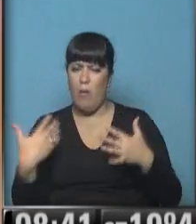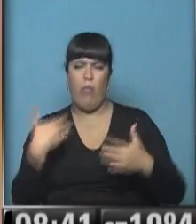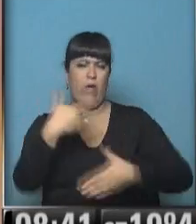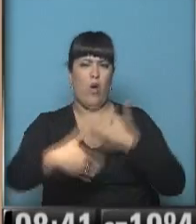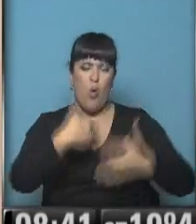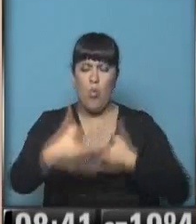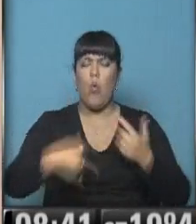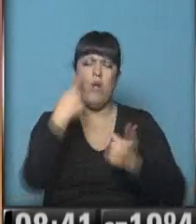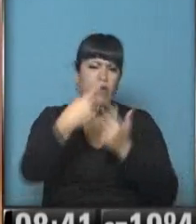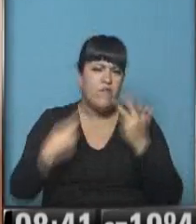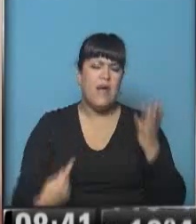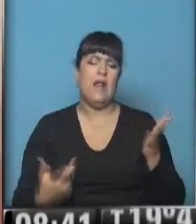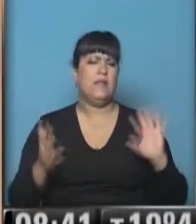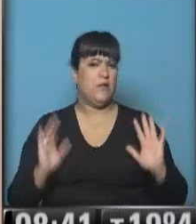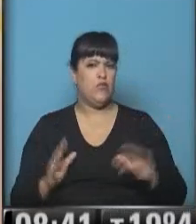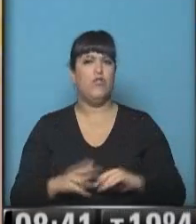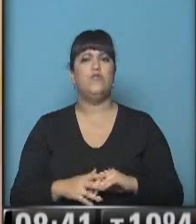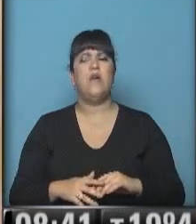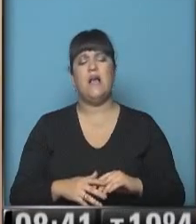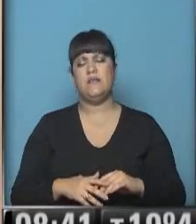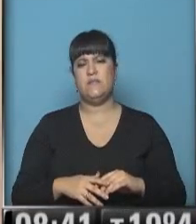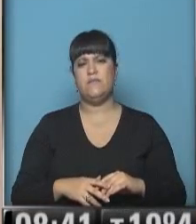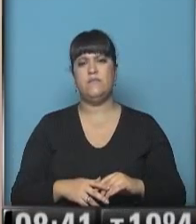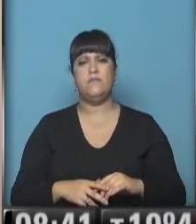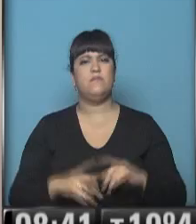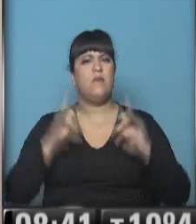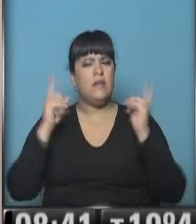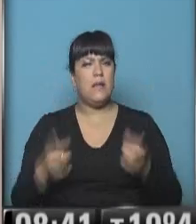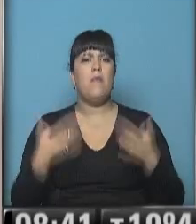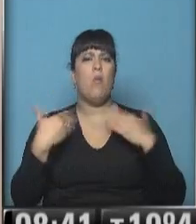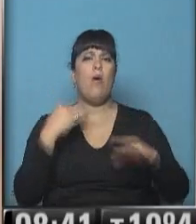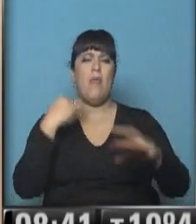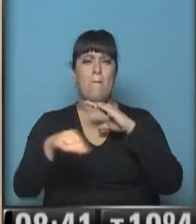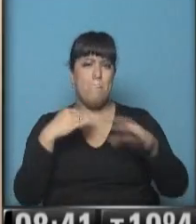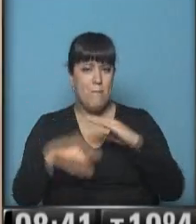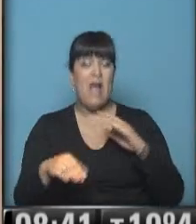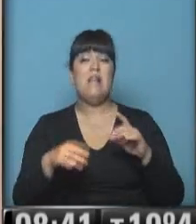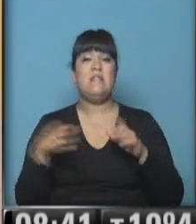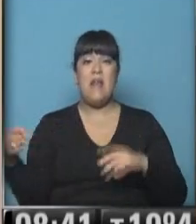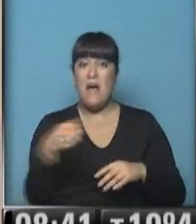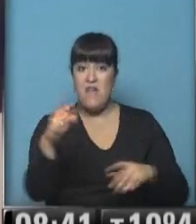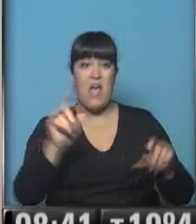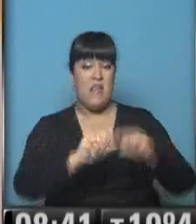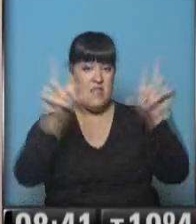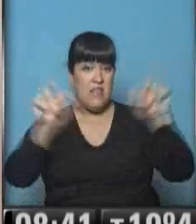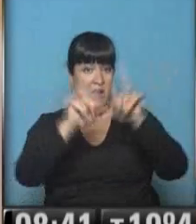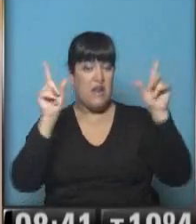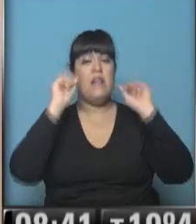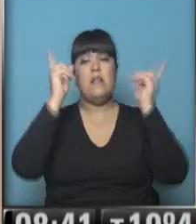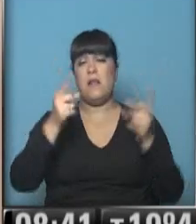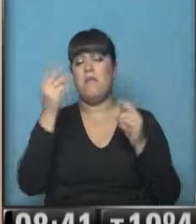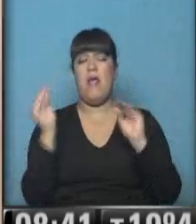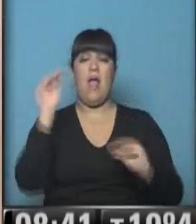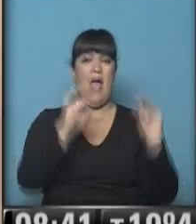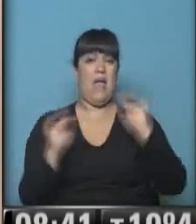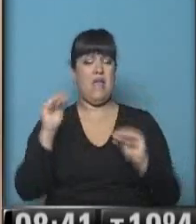minecraft puede jugar a snakes se puede también contestar mails navegar y obviamente también se le puede ir agregando alguna que otra cosa